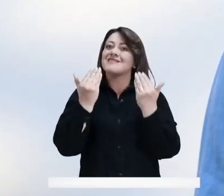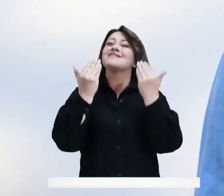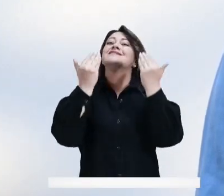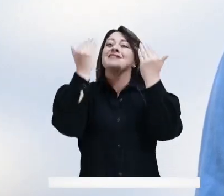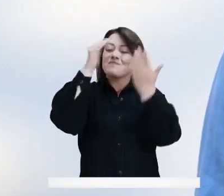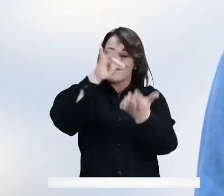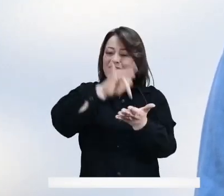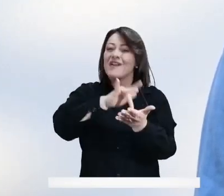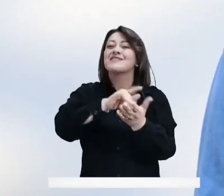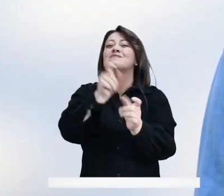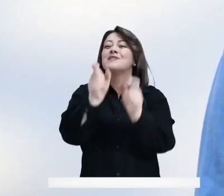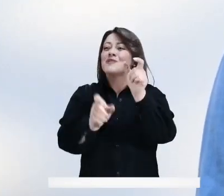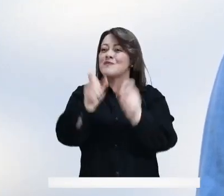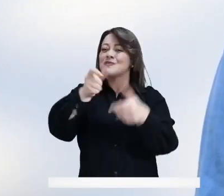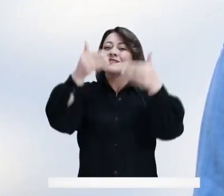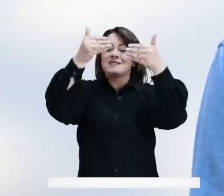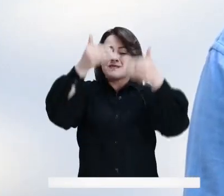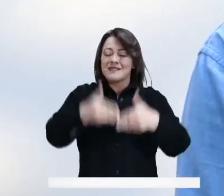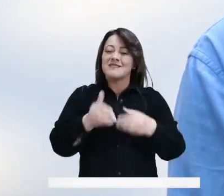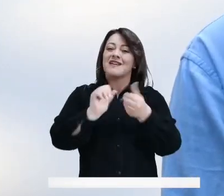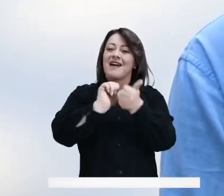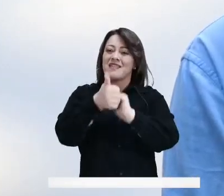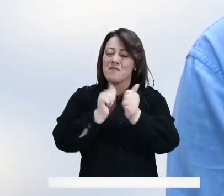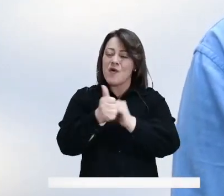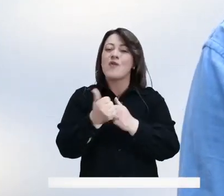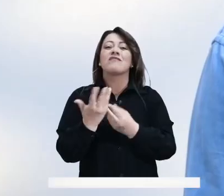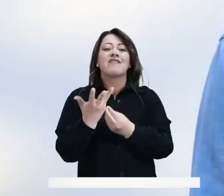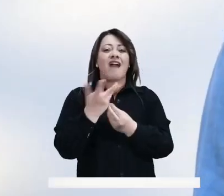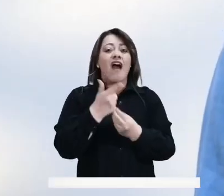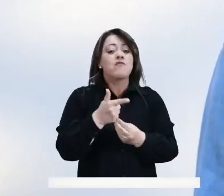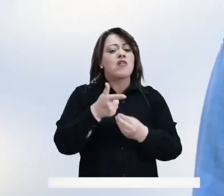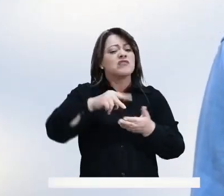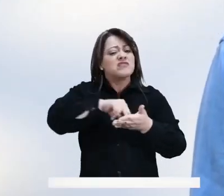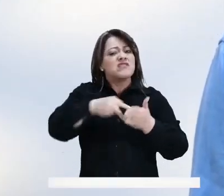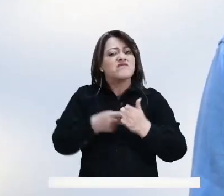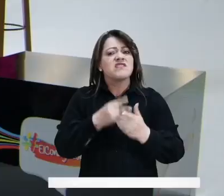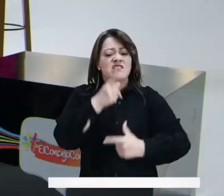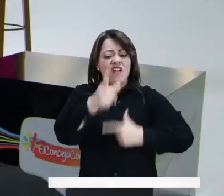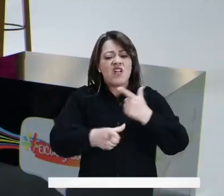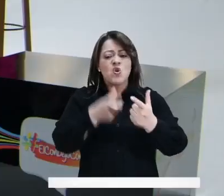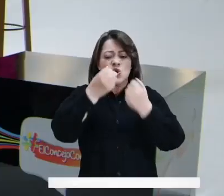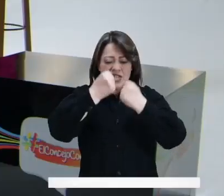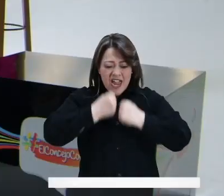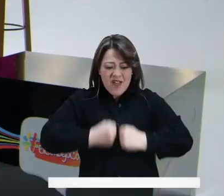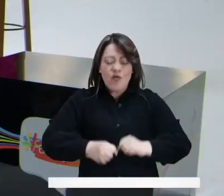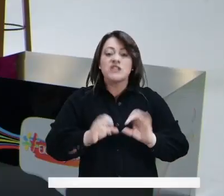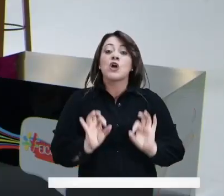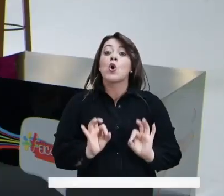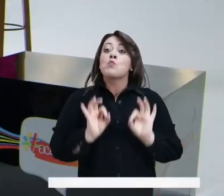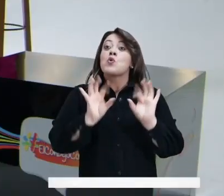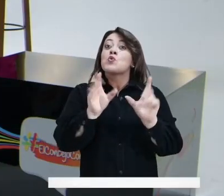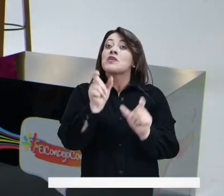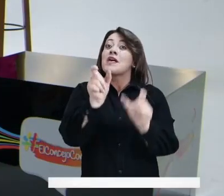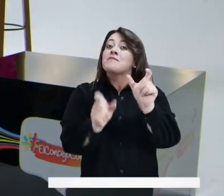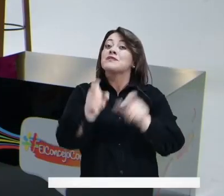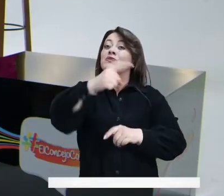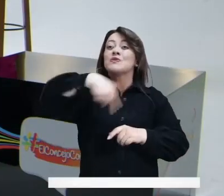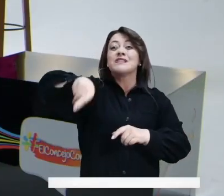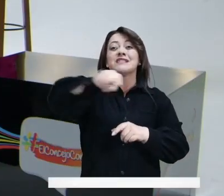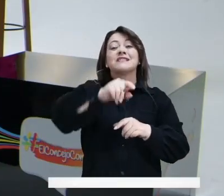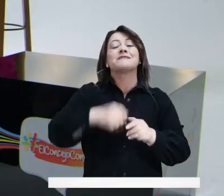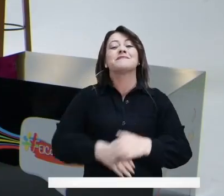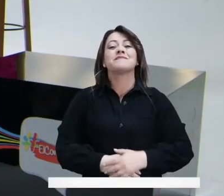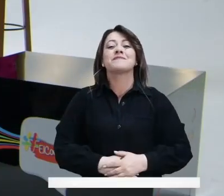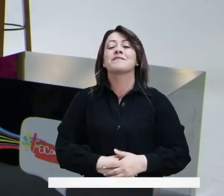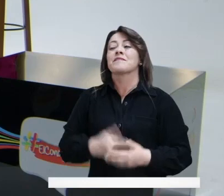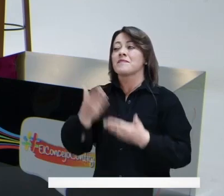seguramente eso va a generar también un mayor esfuerzo y una mayor oportunidad para toda una